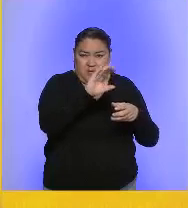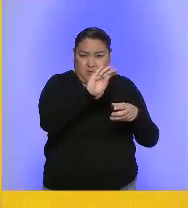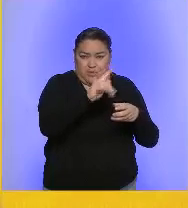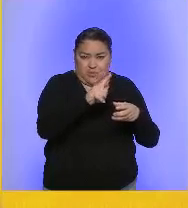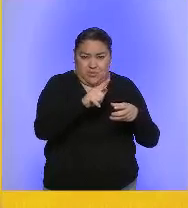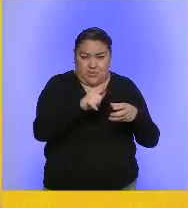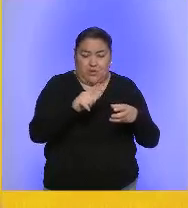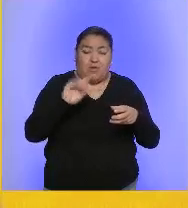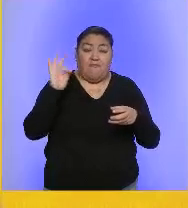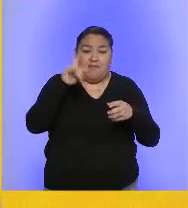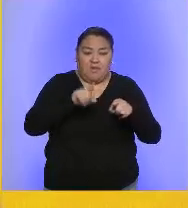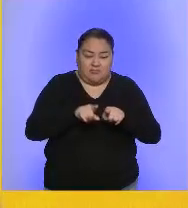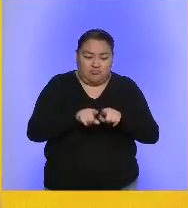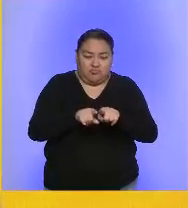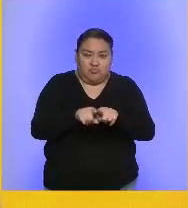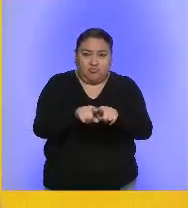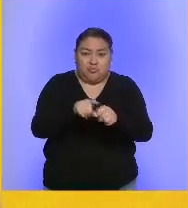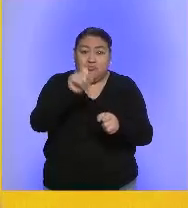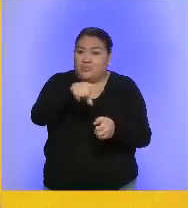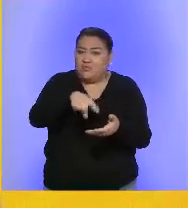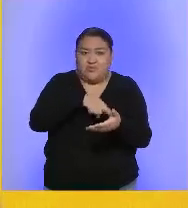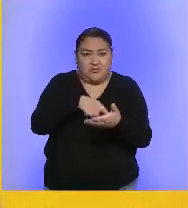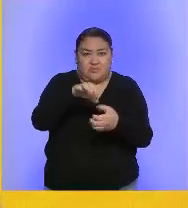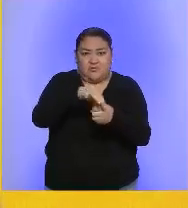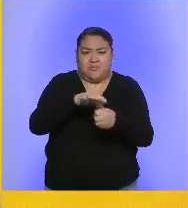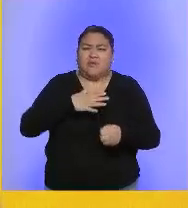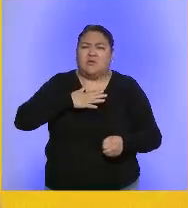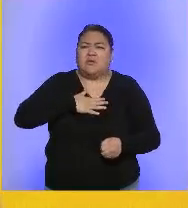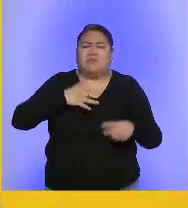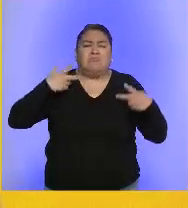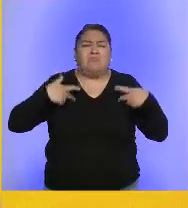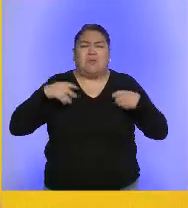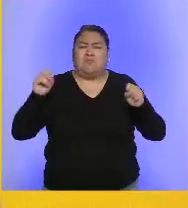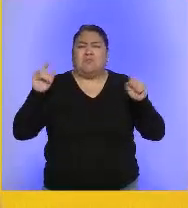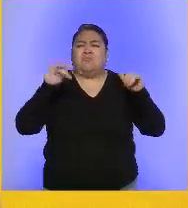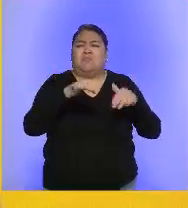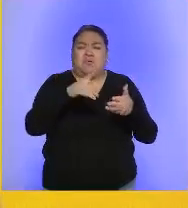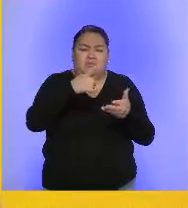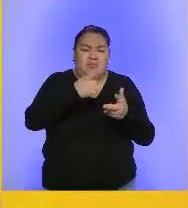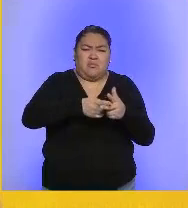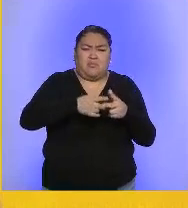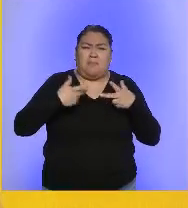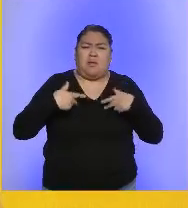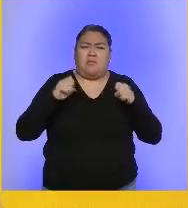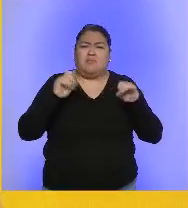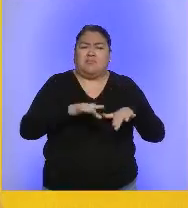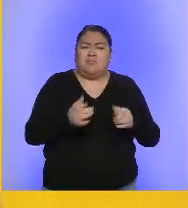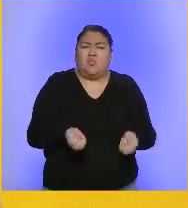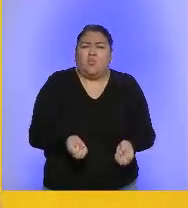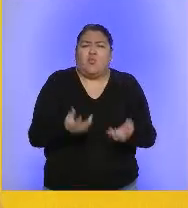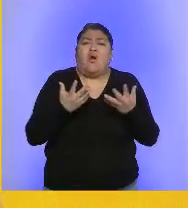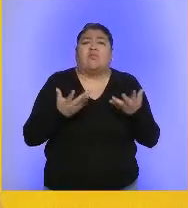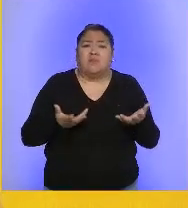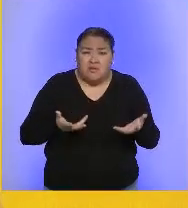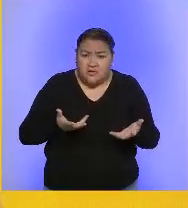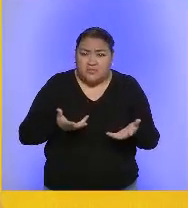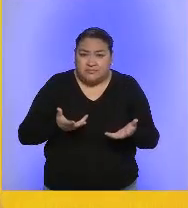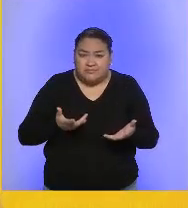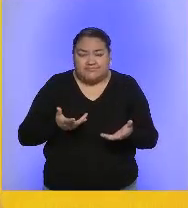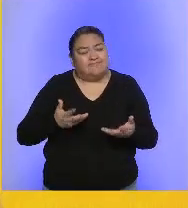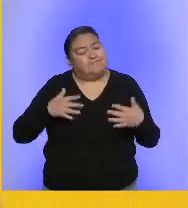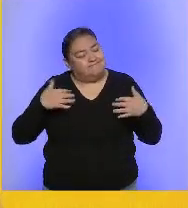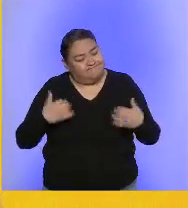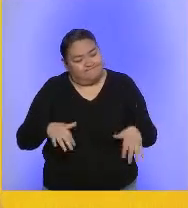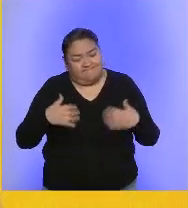mi entidad de la participación ciudadana? Sin duda fue una participación la menos,